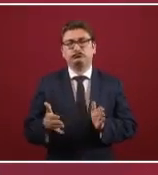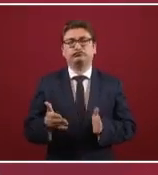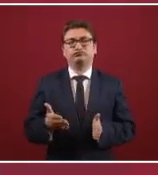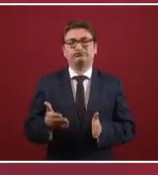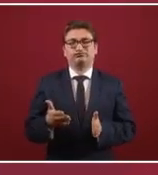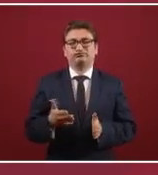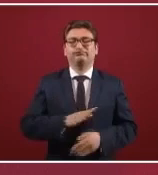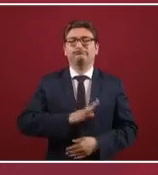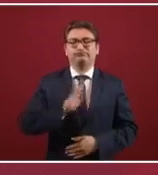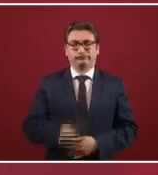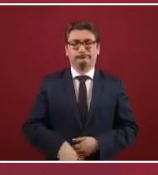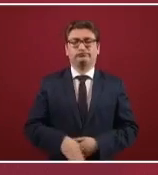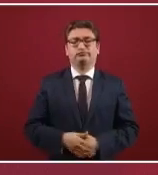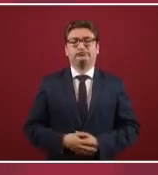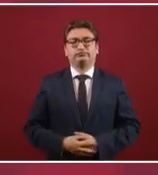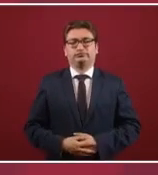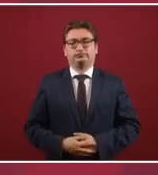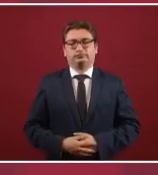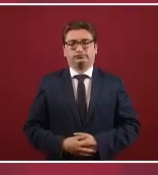fallecen